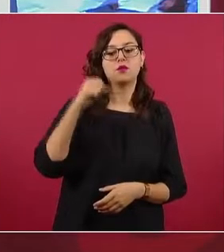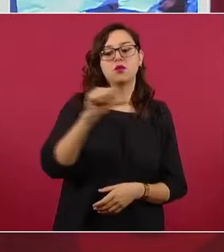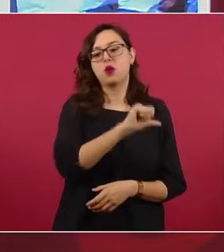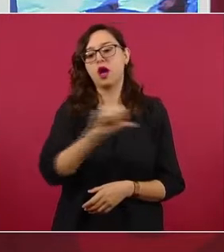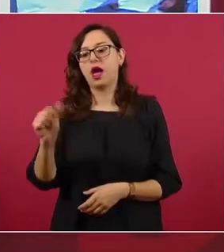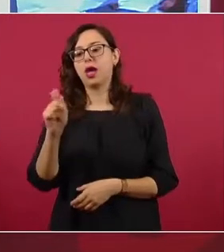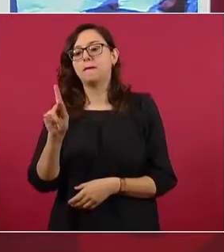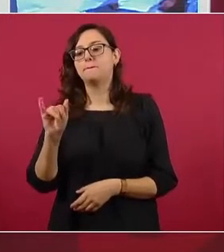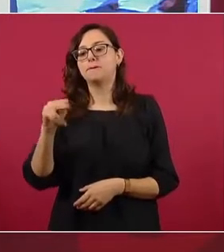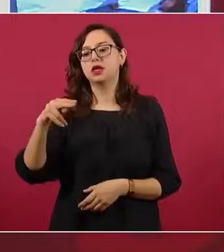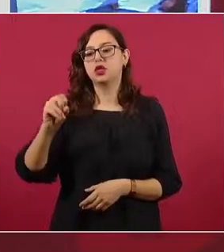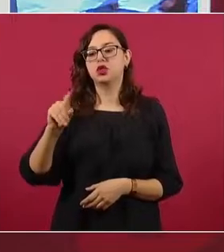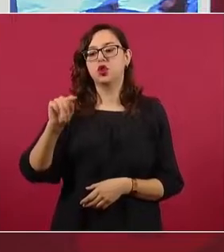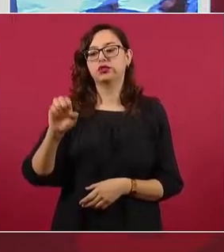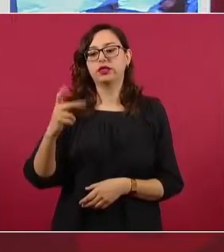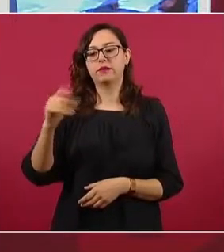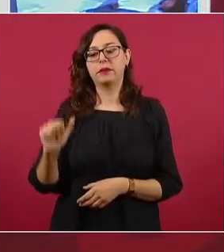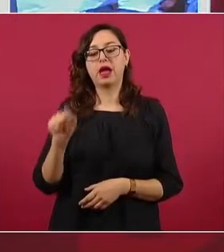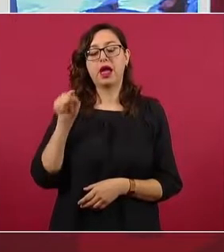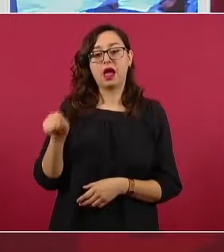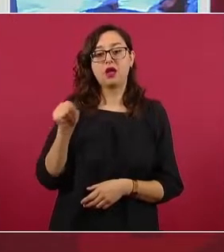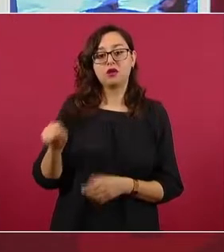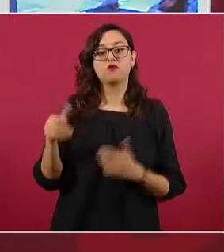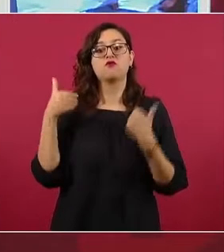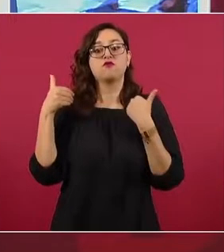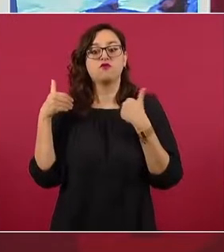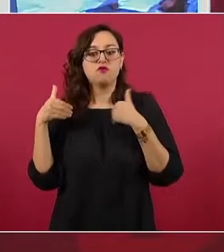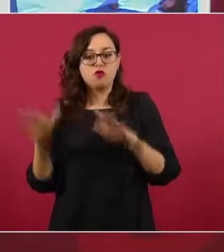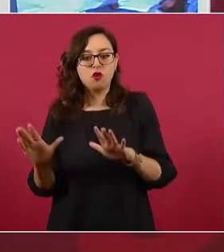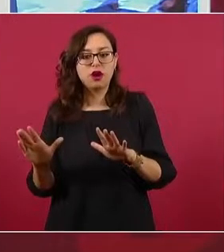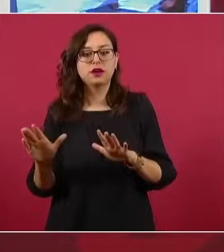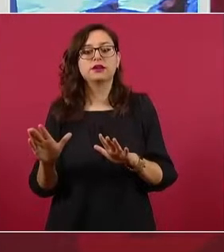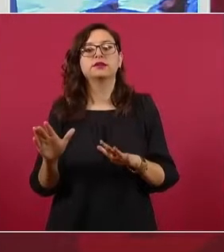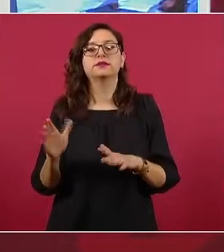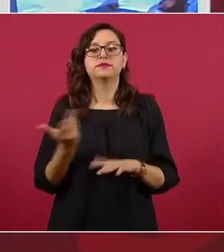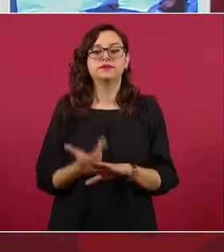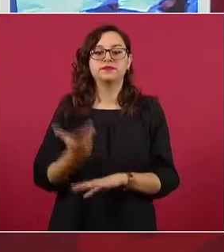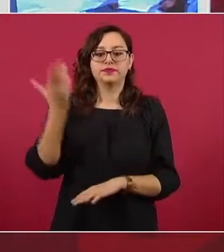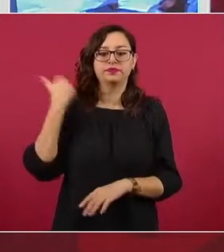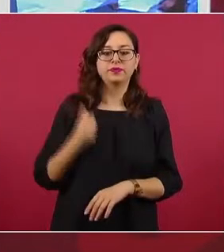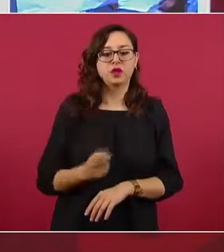había detenido a 2 vehículos de la Secretaría de la